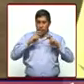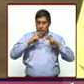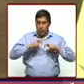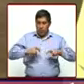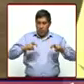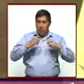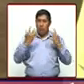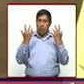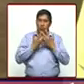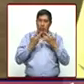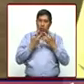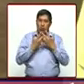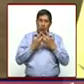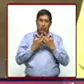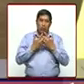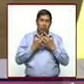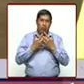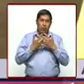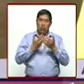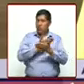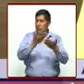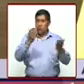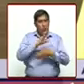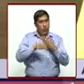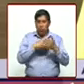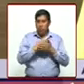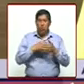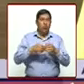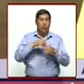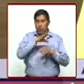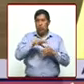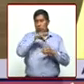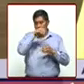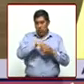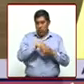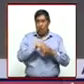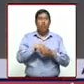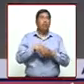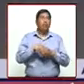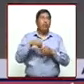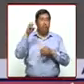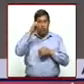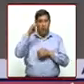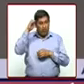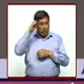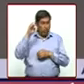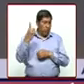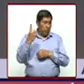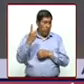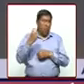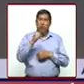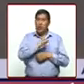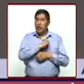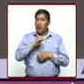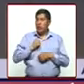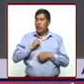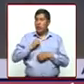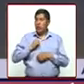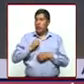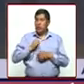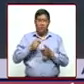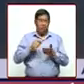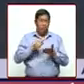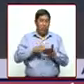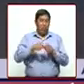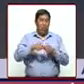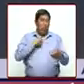y coordinación, consenso con todos los sectores involucrados y los órganos de Estado. No es cuestión de que el Senado diga, bueno, se abroga